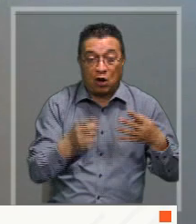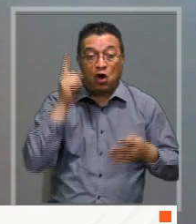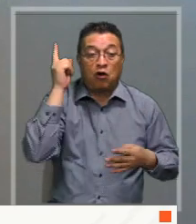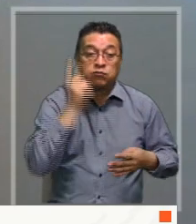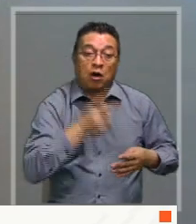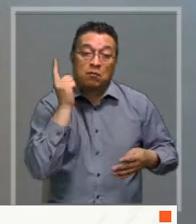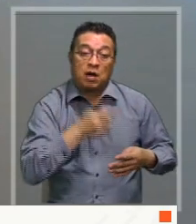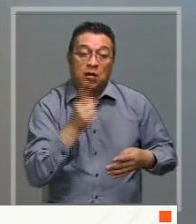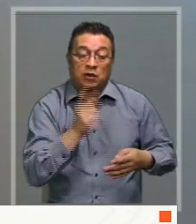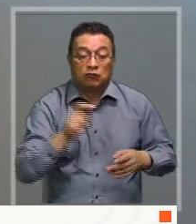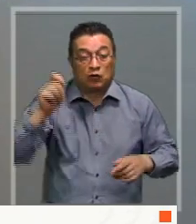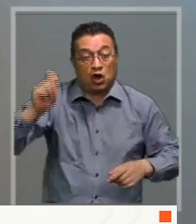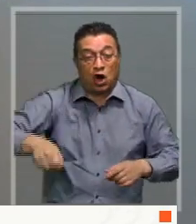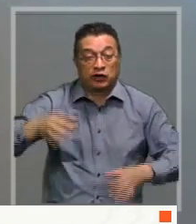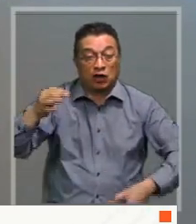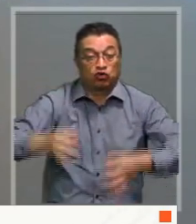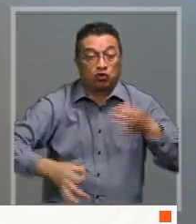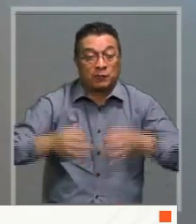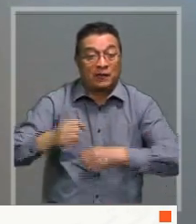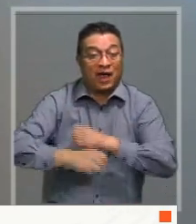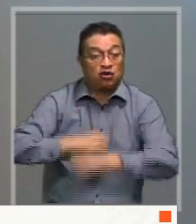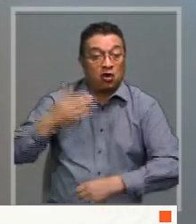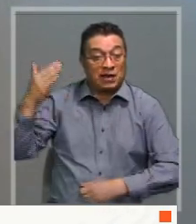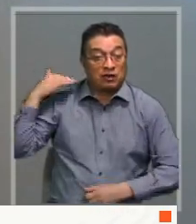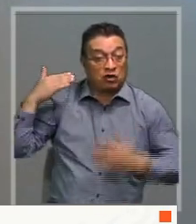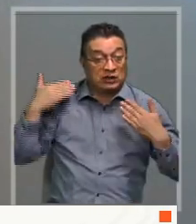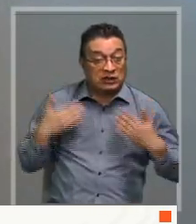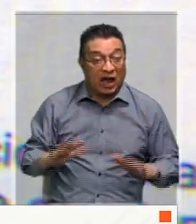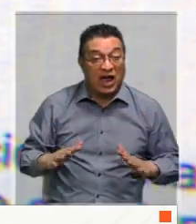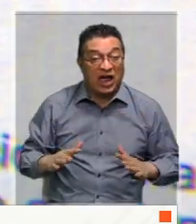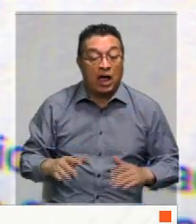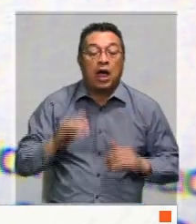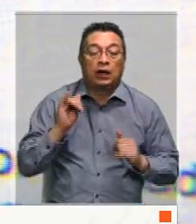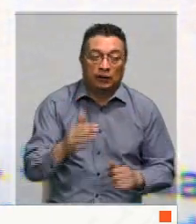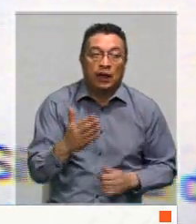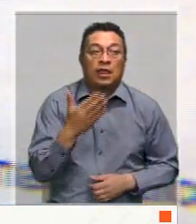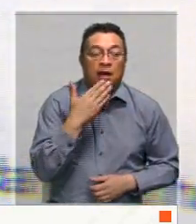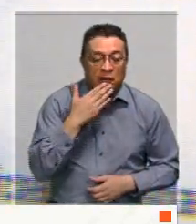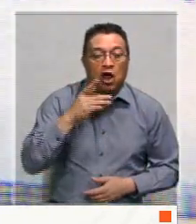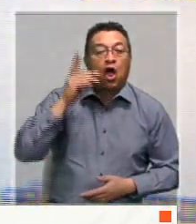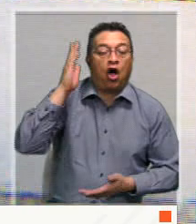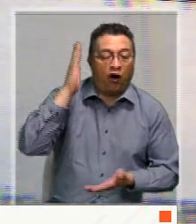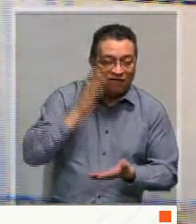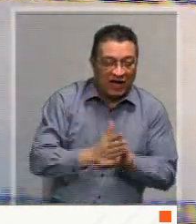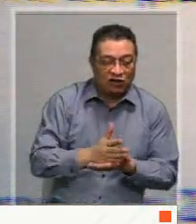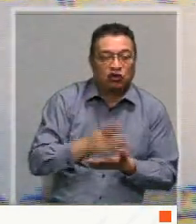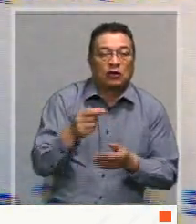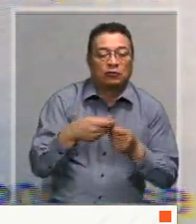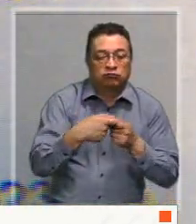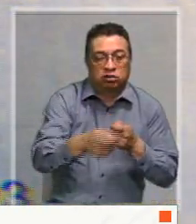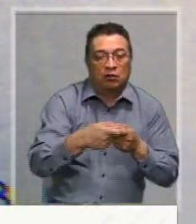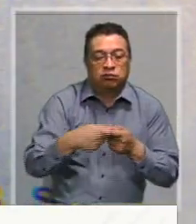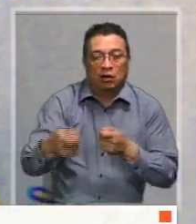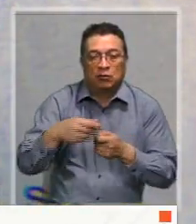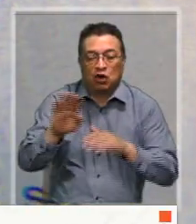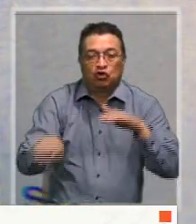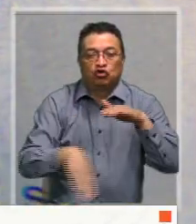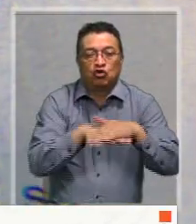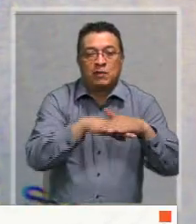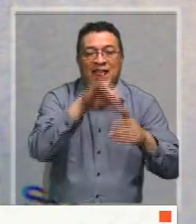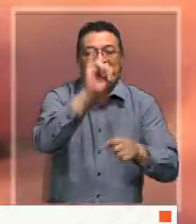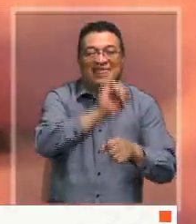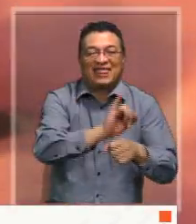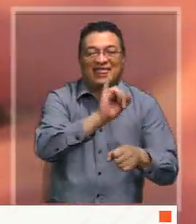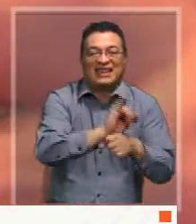impuso tanto el fallo de la Corte Suprema el año pasado, como las obligaciones que le ha establecido por circular la Superintendencia de Salud. Yo